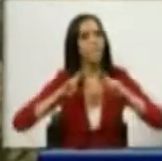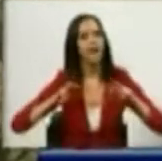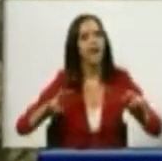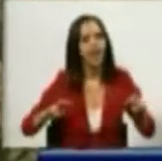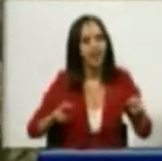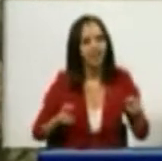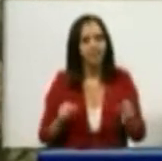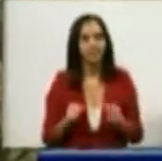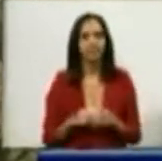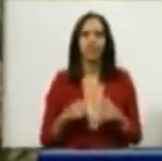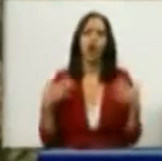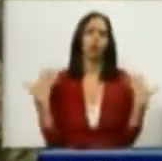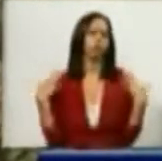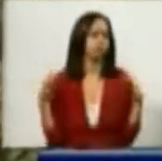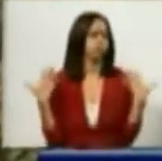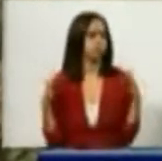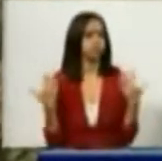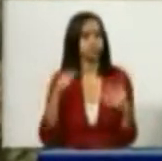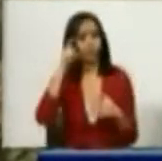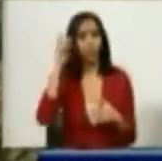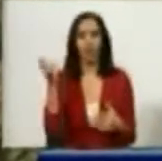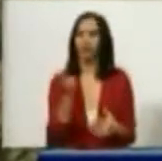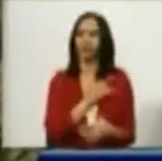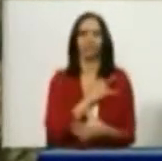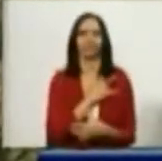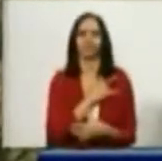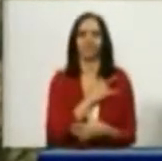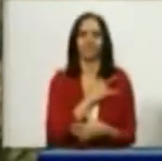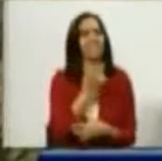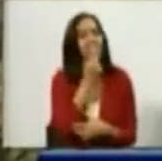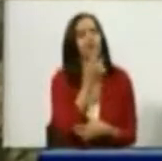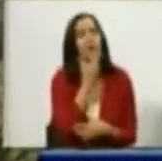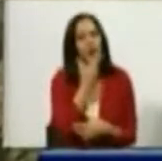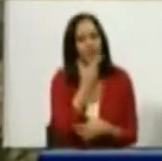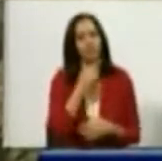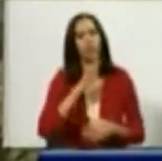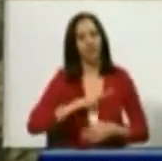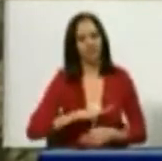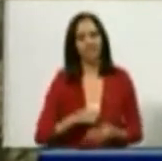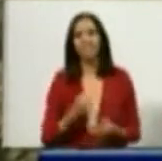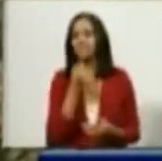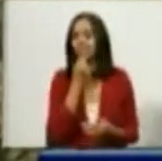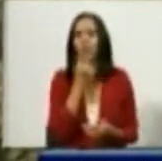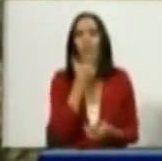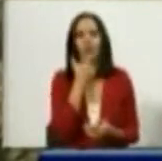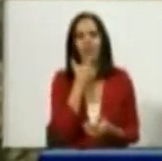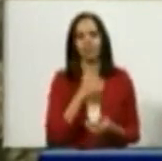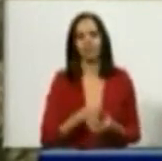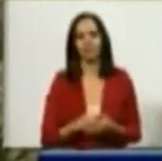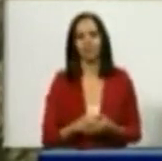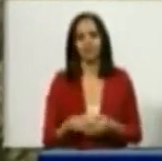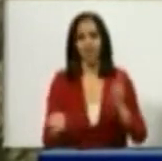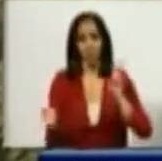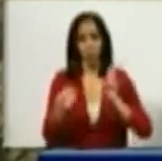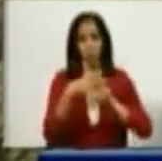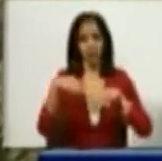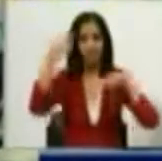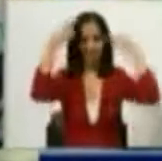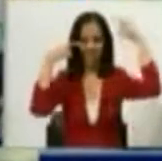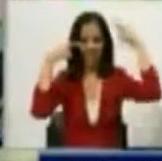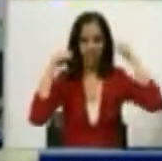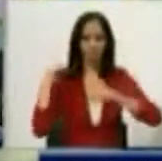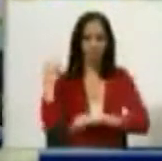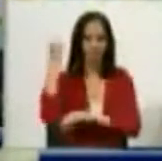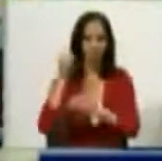Dios mío Ay Dios mío querido Qué bonito se va a poner eso qué bonito numeral chavismo